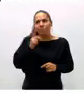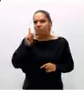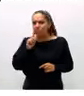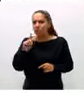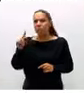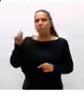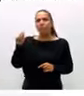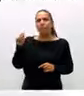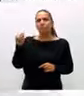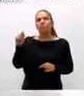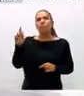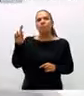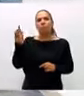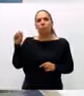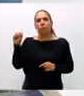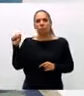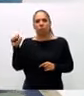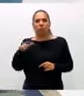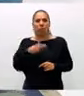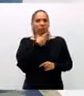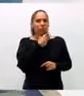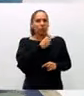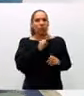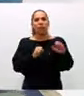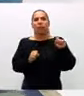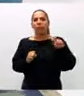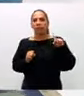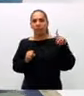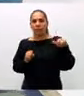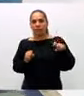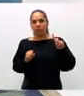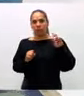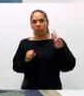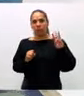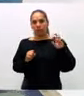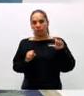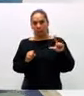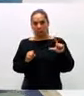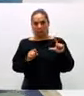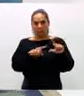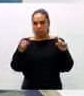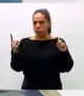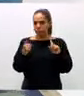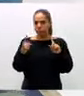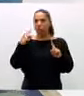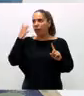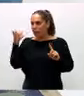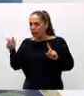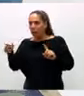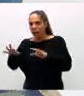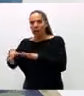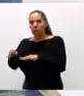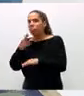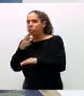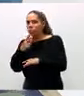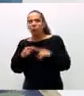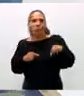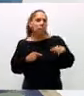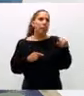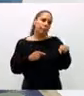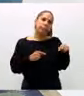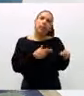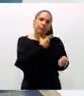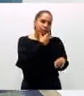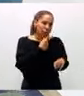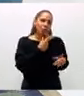computadora, la más veloz. Aquí, ¿qué vemos en el conflicto latente? Bueno, vemos que hay una escasez de recursos y